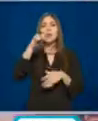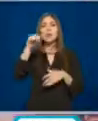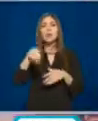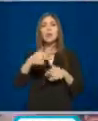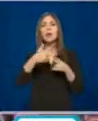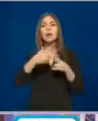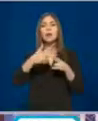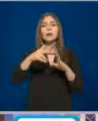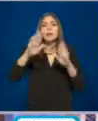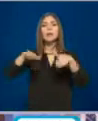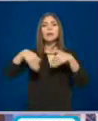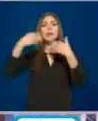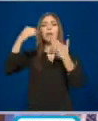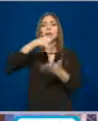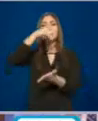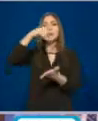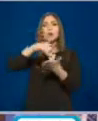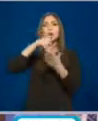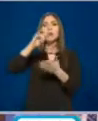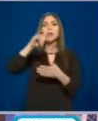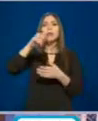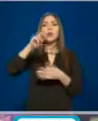Timor, sin ningún muerto.